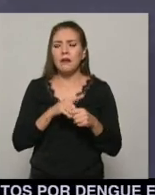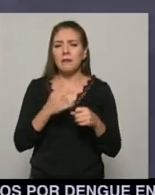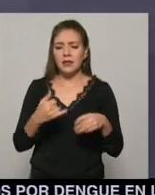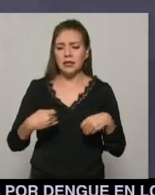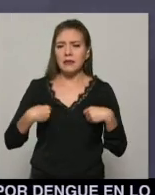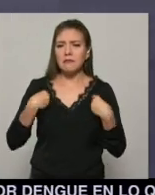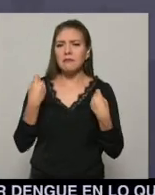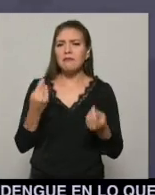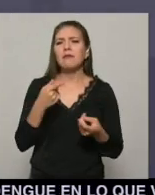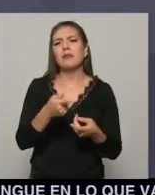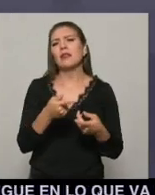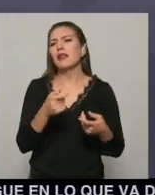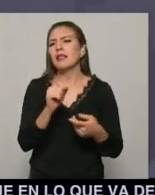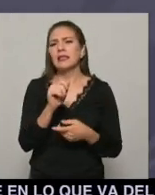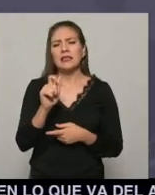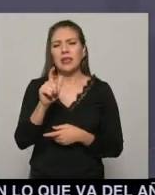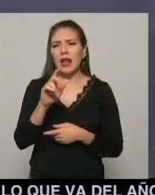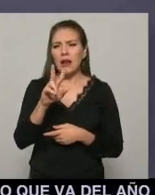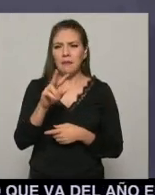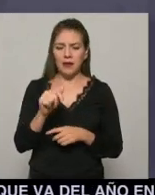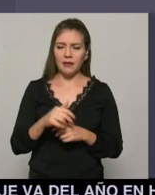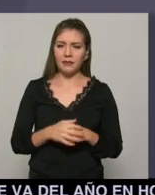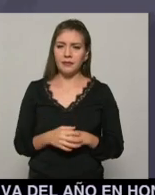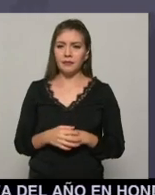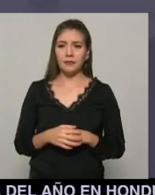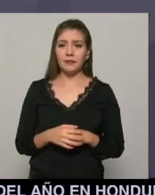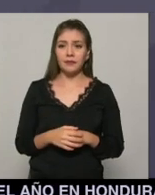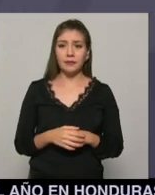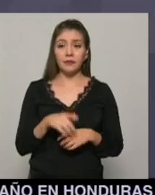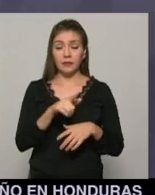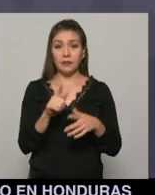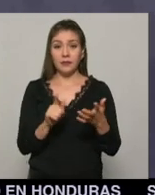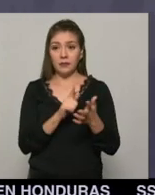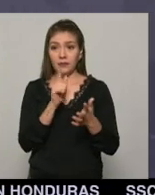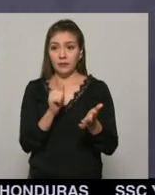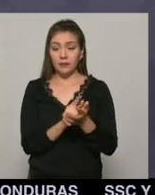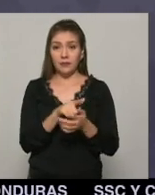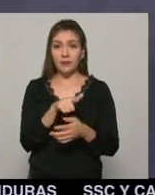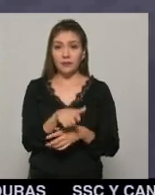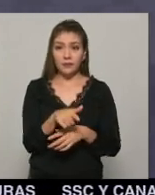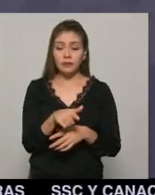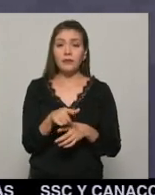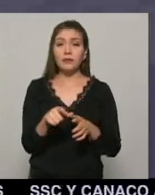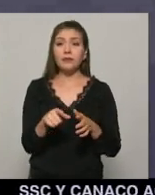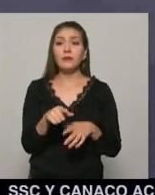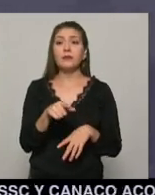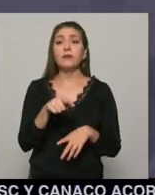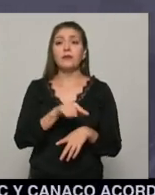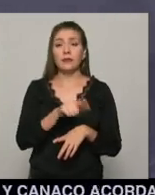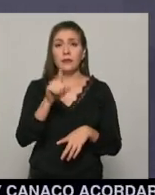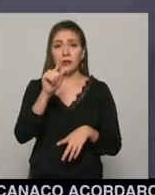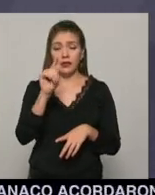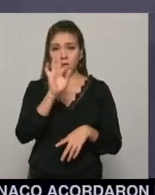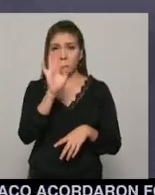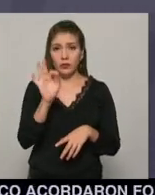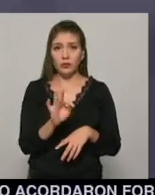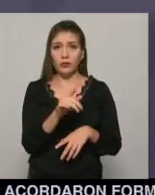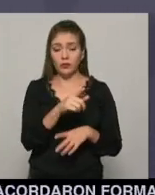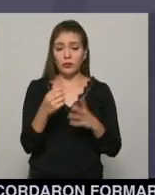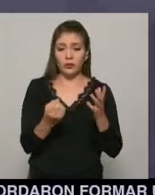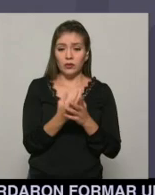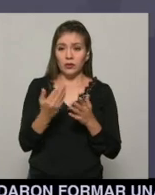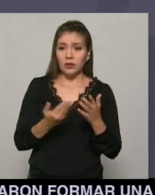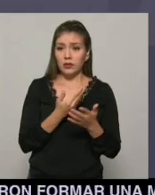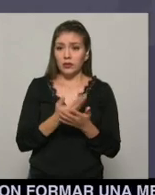Sin embargo, si lo tomamos en que fuera una ley complementaria, en el 70% de esta iniciativa, el